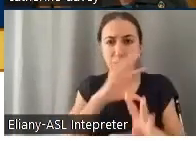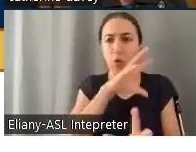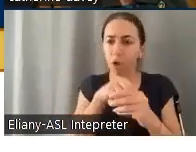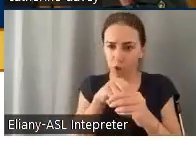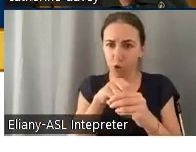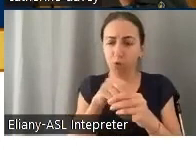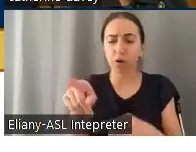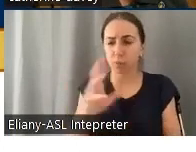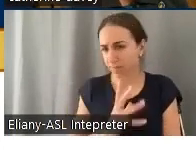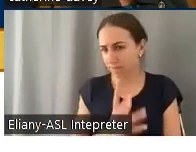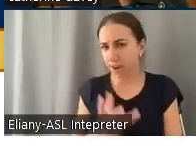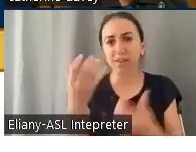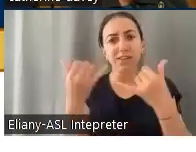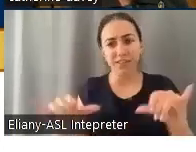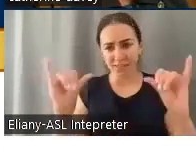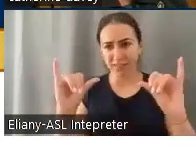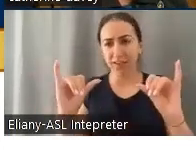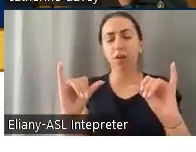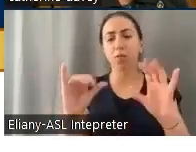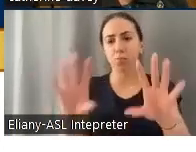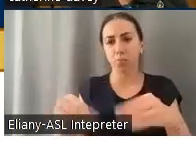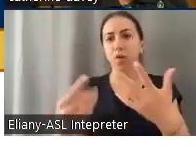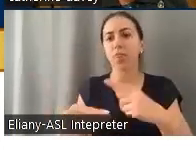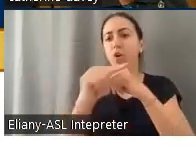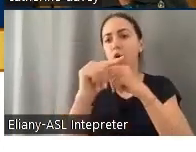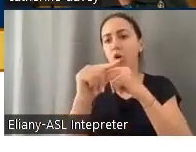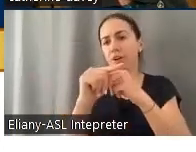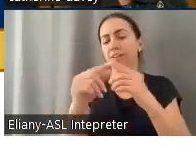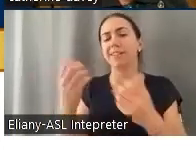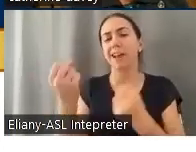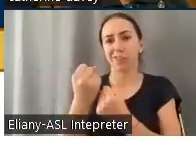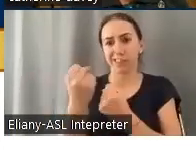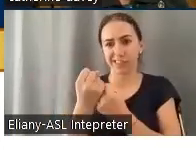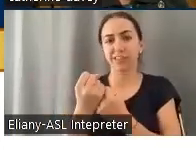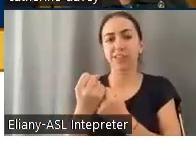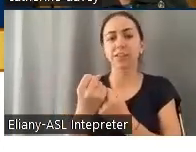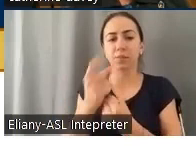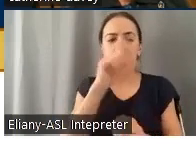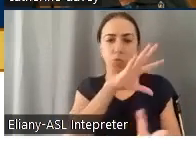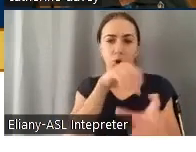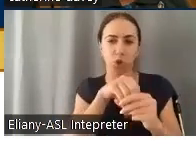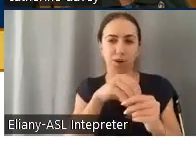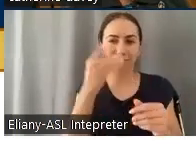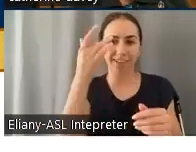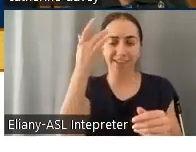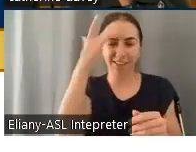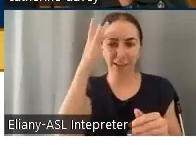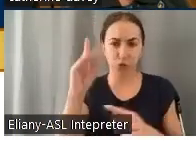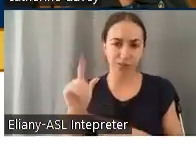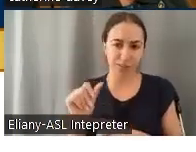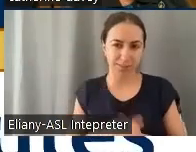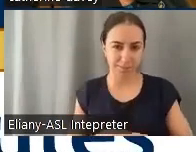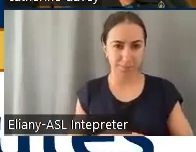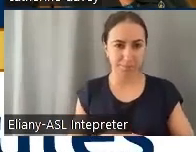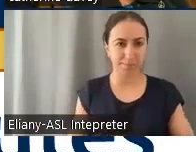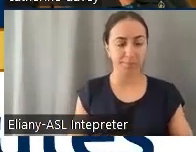Eso está bien, lo incluiríamos y todavía puedes hacer la defensa tutelar, porque vamos a meterlo